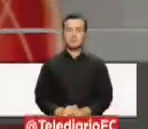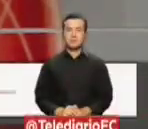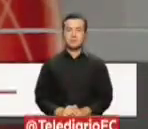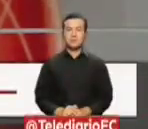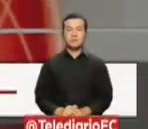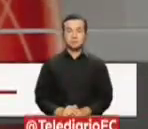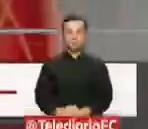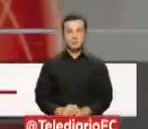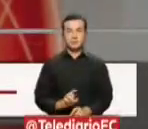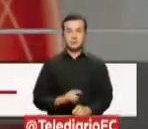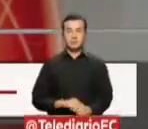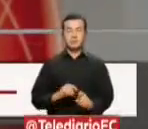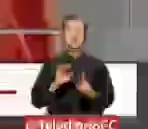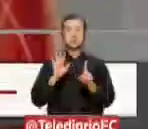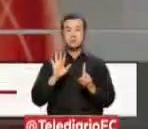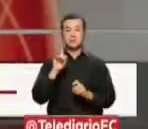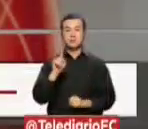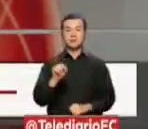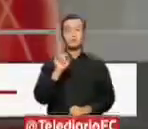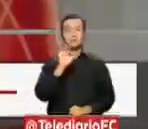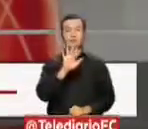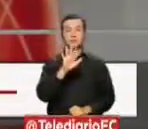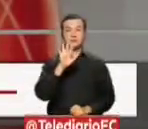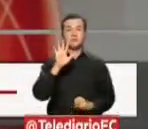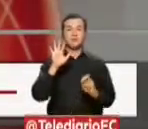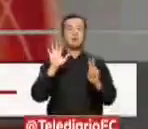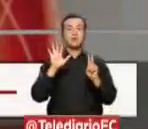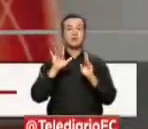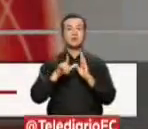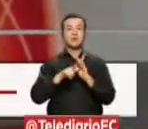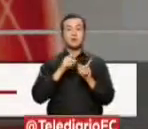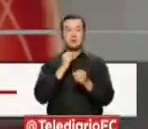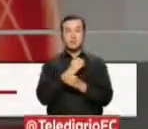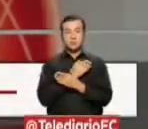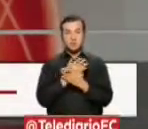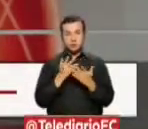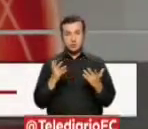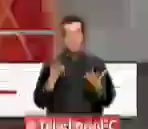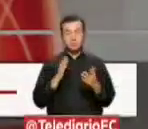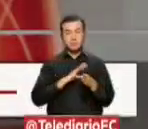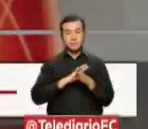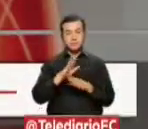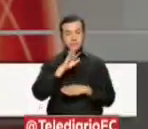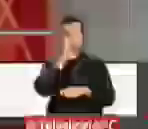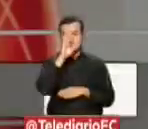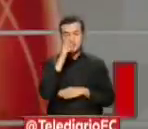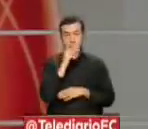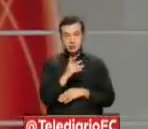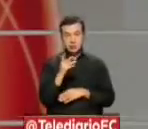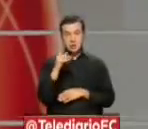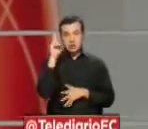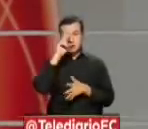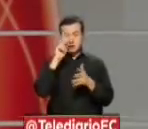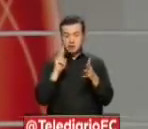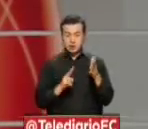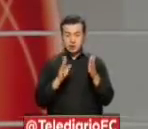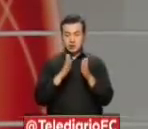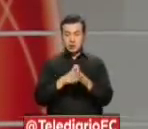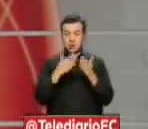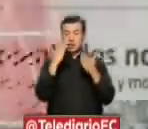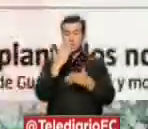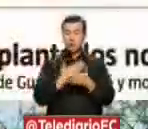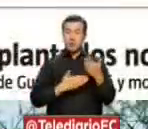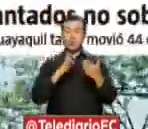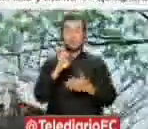Son las 6 de la mañana con 57 minutos. Les invitamos, como siempre, a esta hora a leer Diario El Telégrafo